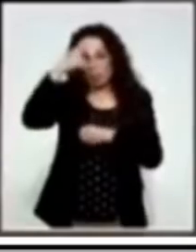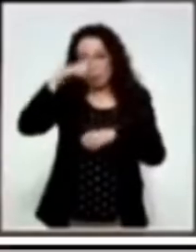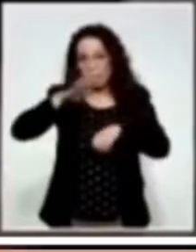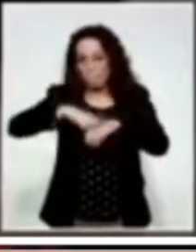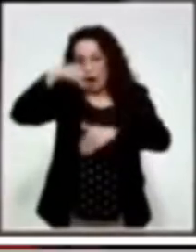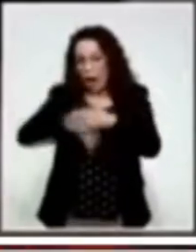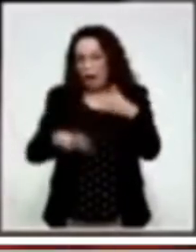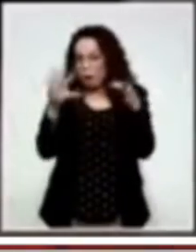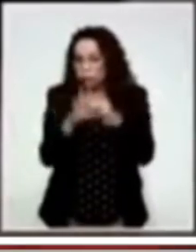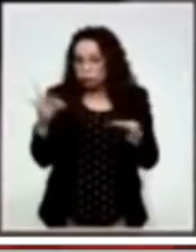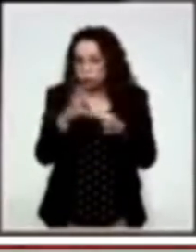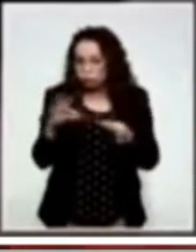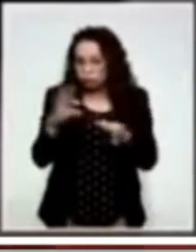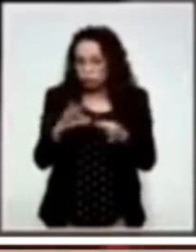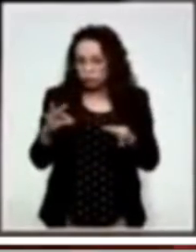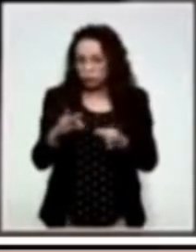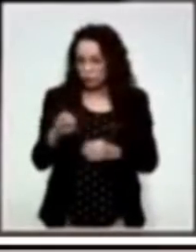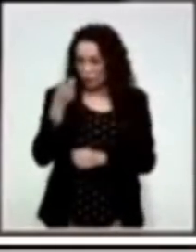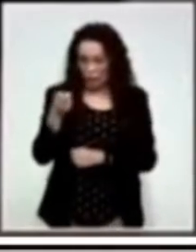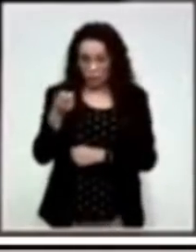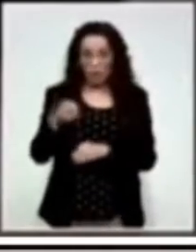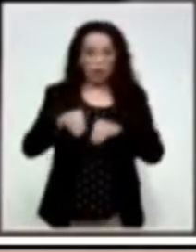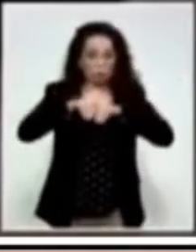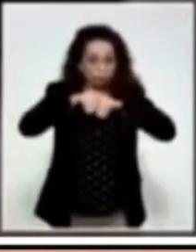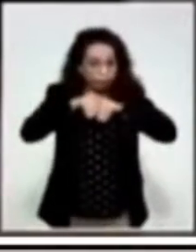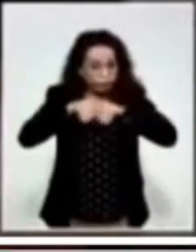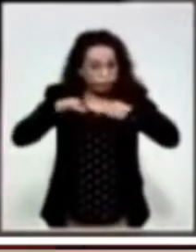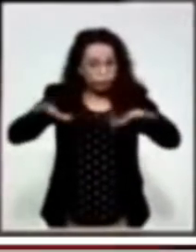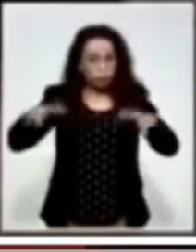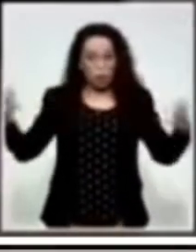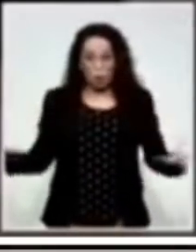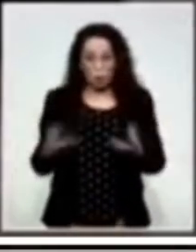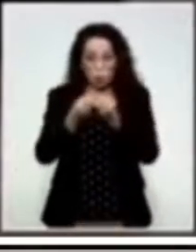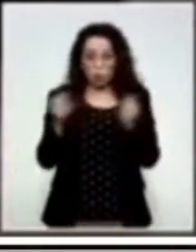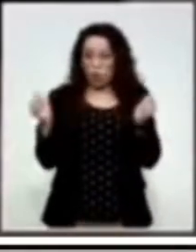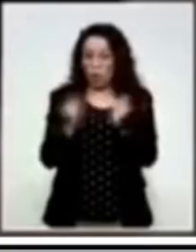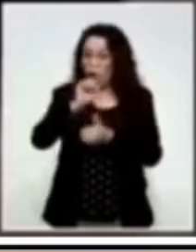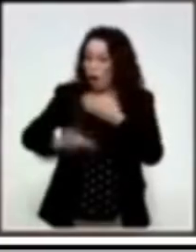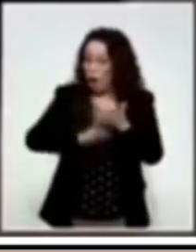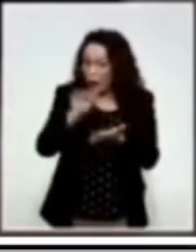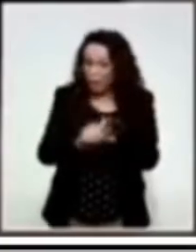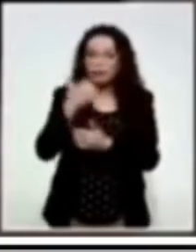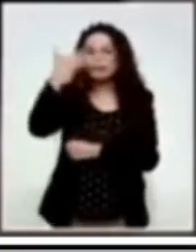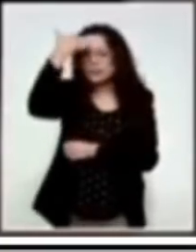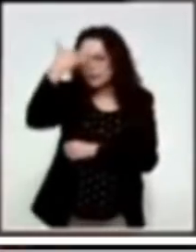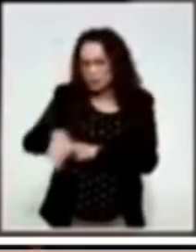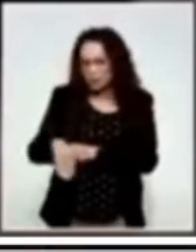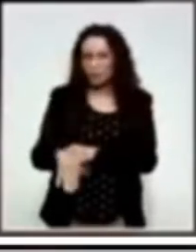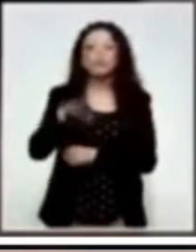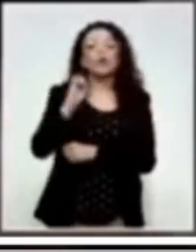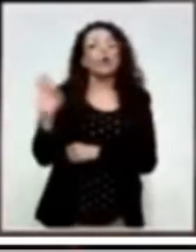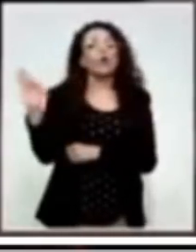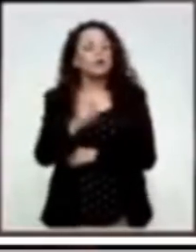Estos votos aclaratorios se van a hacer públicos de manera conjunta con el acta. Y si en algún momento, en una